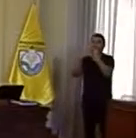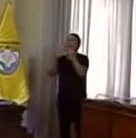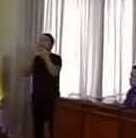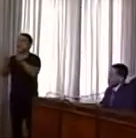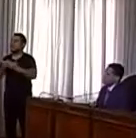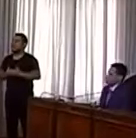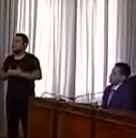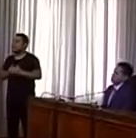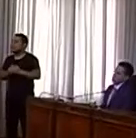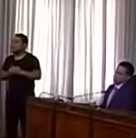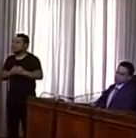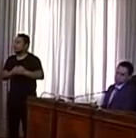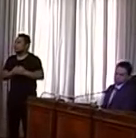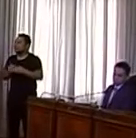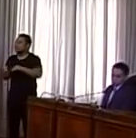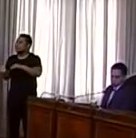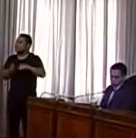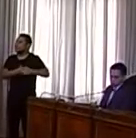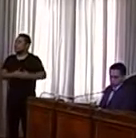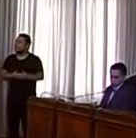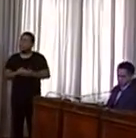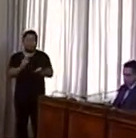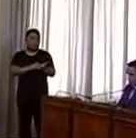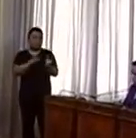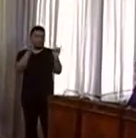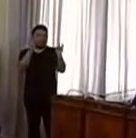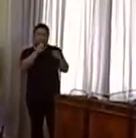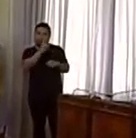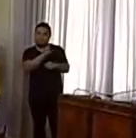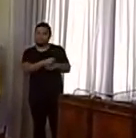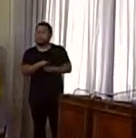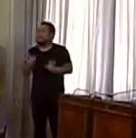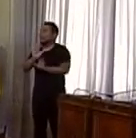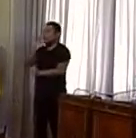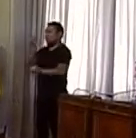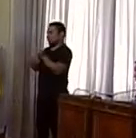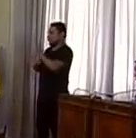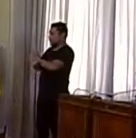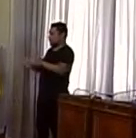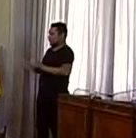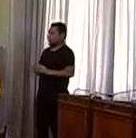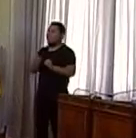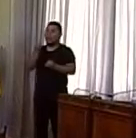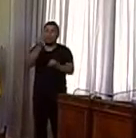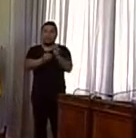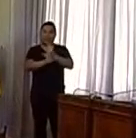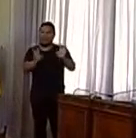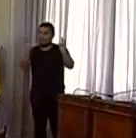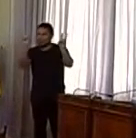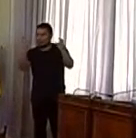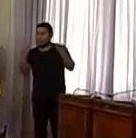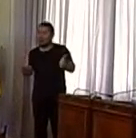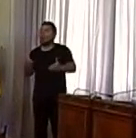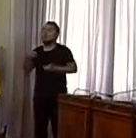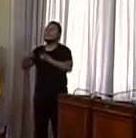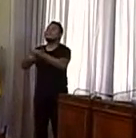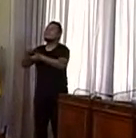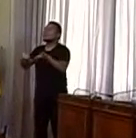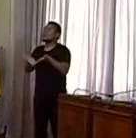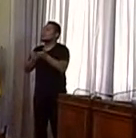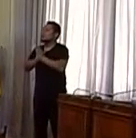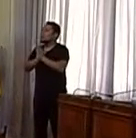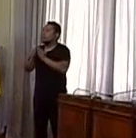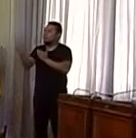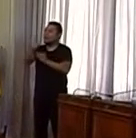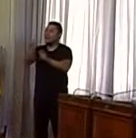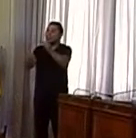gracias. Entiendo que no tenemos más temas, ¿verdad? Es todo, señor alcalde. No habiendo más temas que tratar, vamos a proceder a solicitarles a los